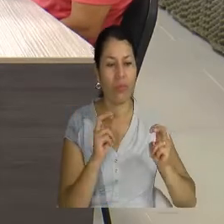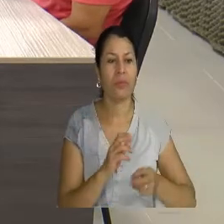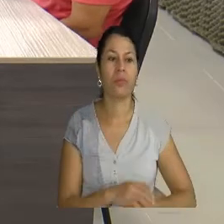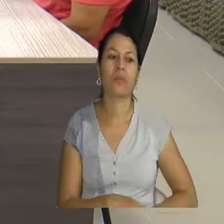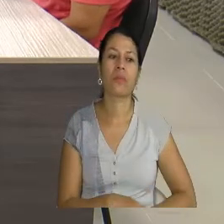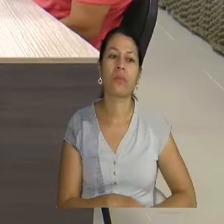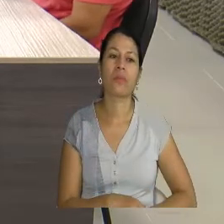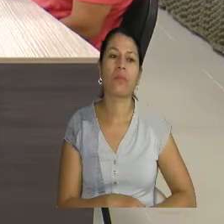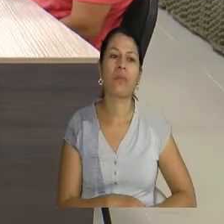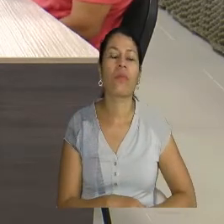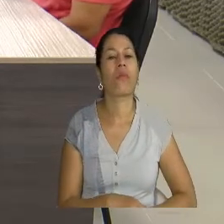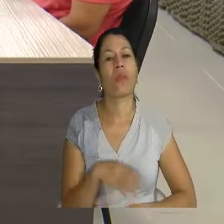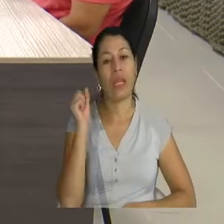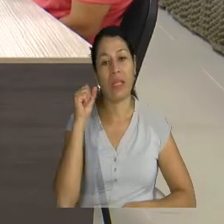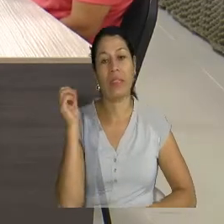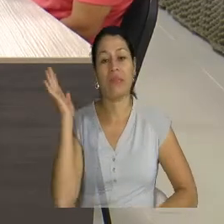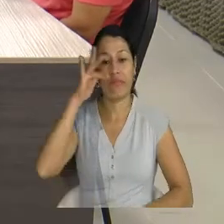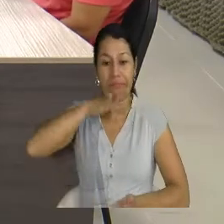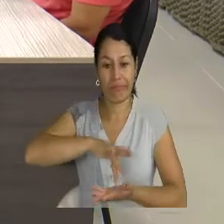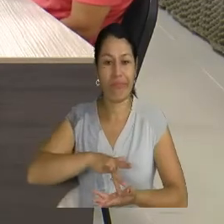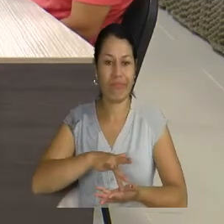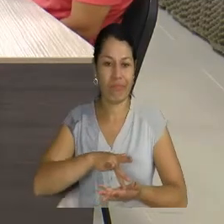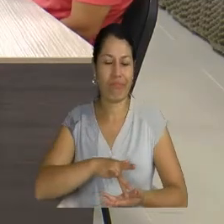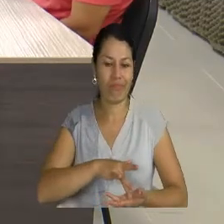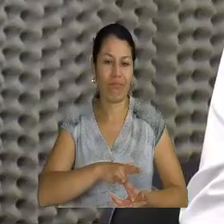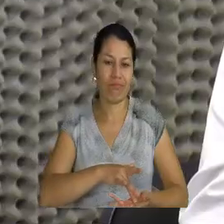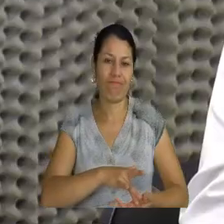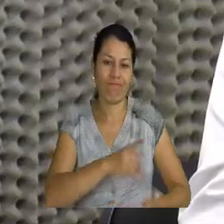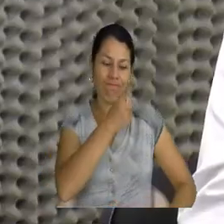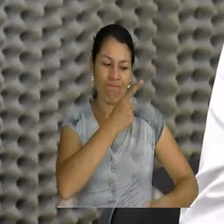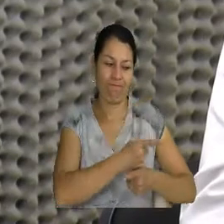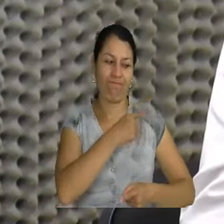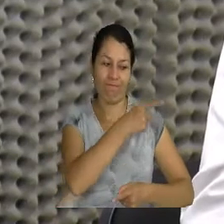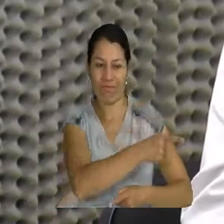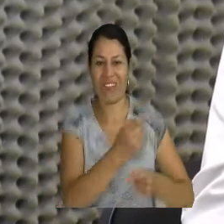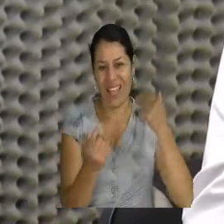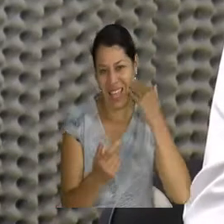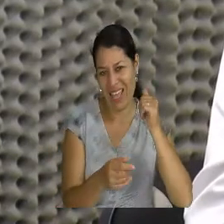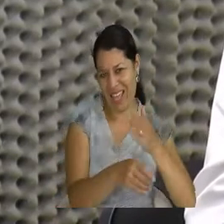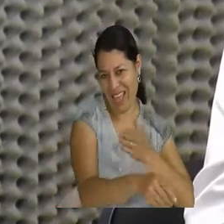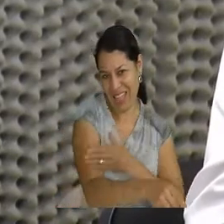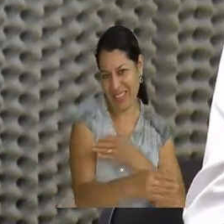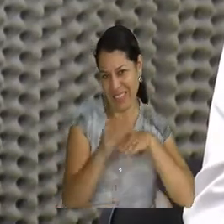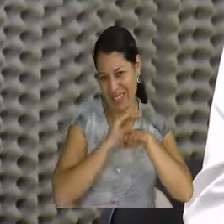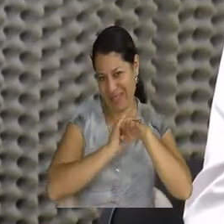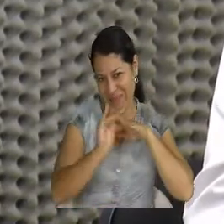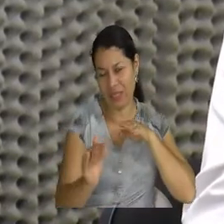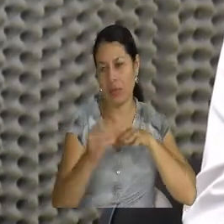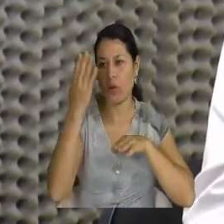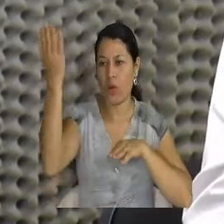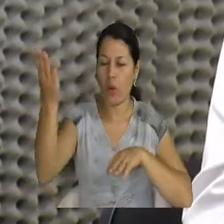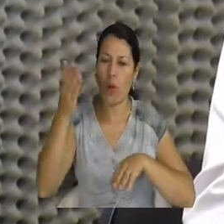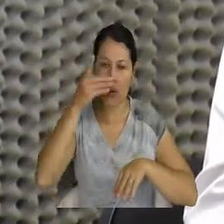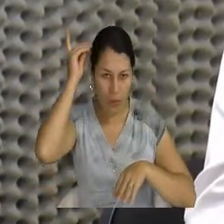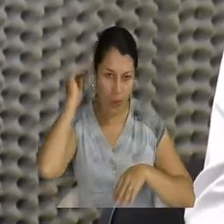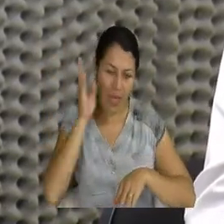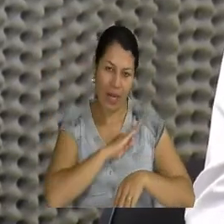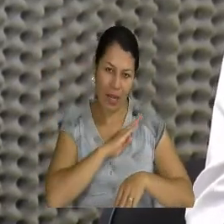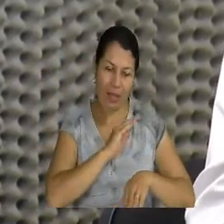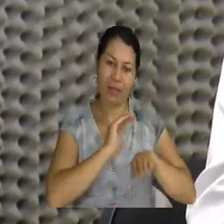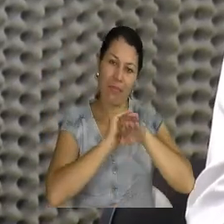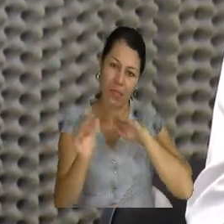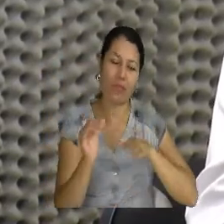venir a ratificar la invitación que viene haciendo nuestra gestora social, el señor alcalde, para las actividades de los